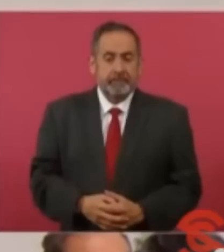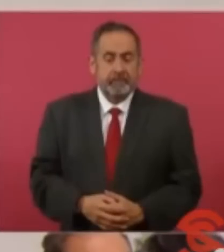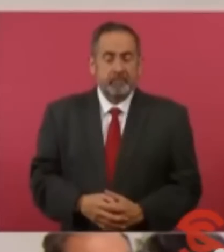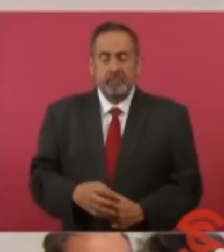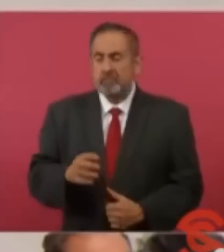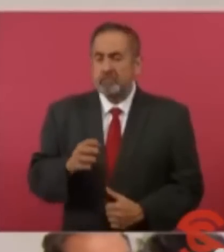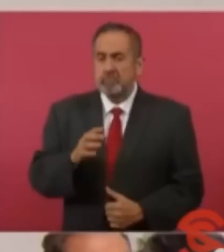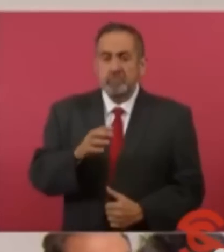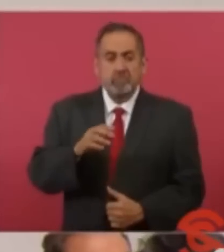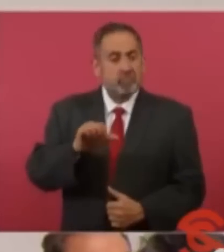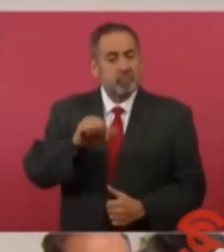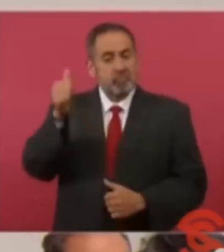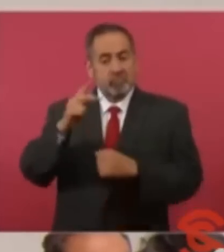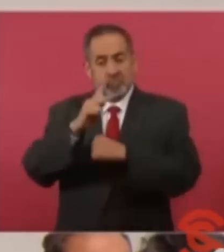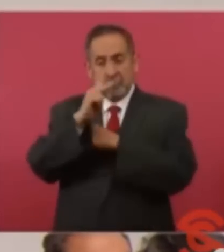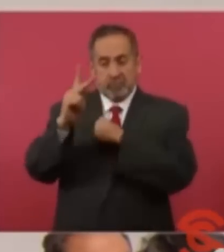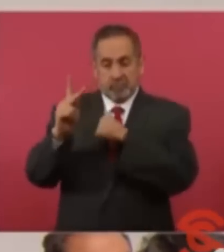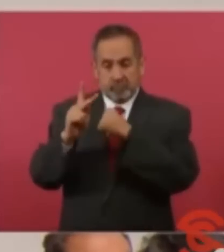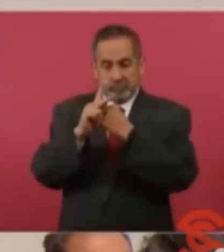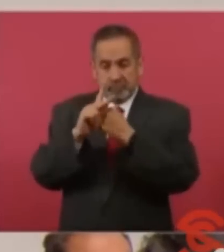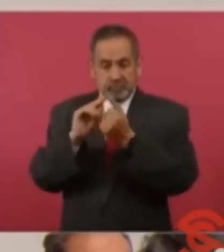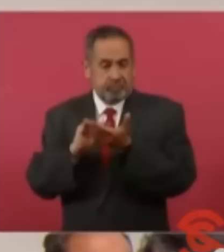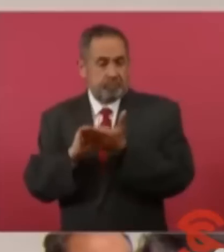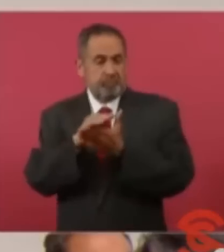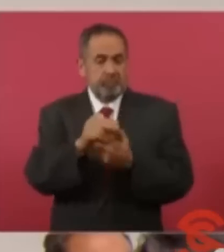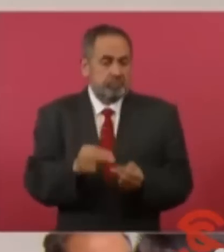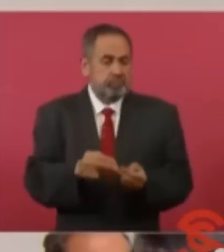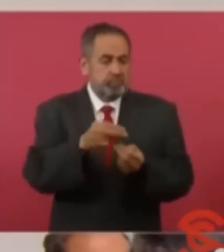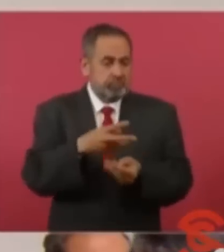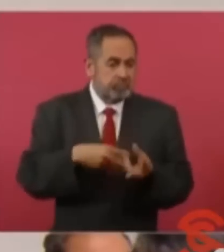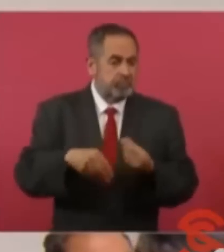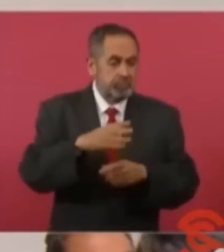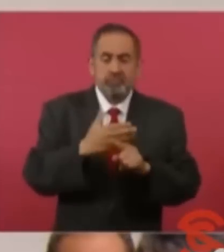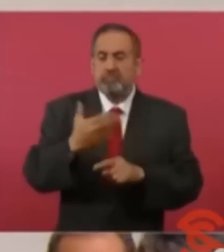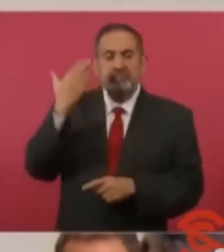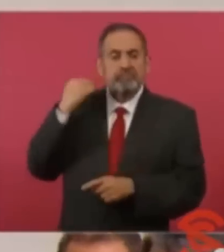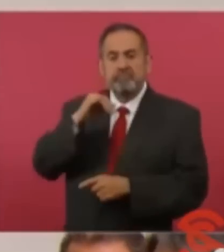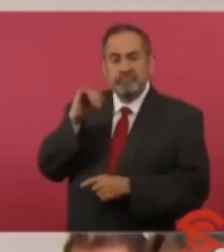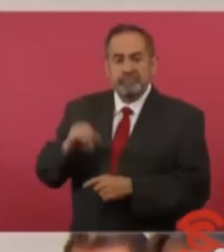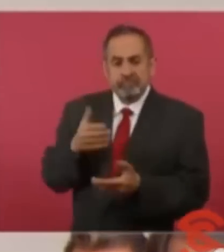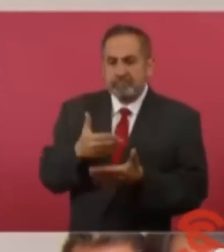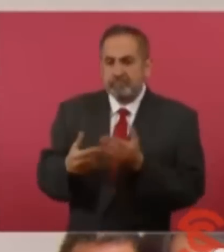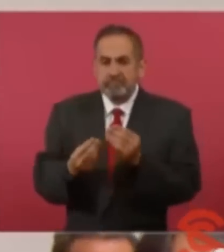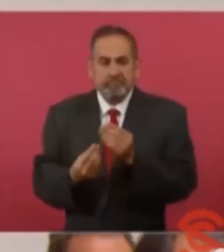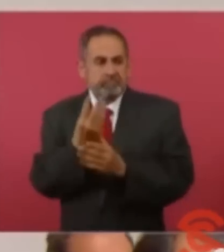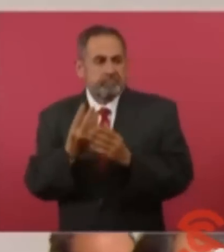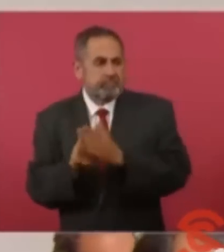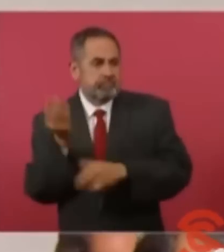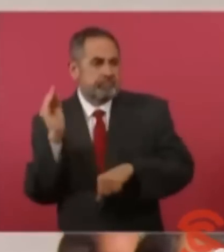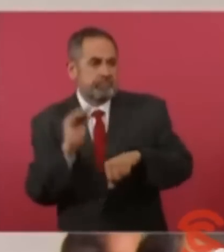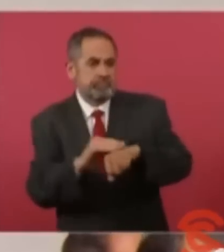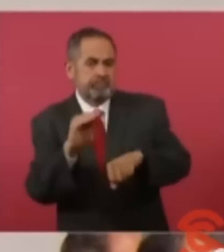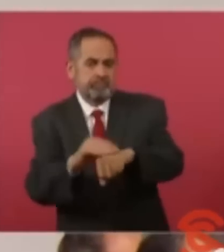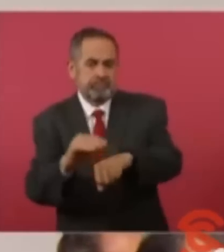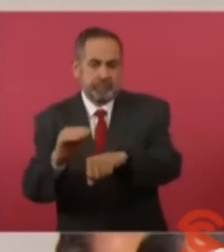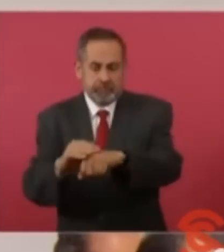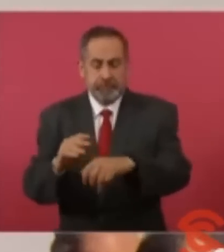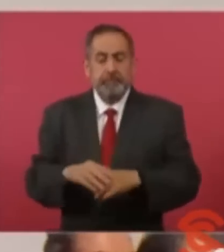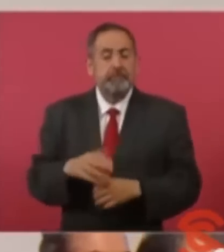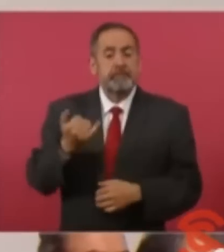llegando inversión extranjera como nunca. Las remesas o el dinero que mandan